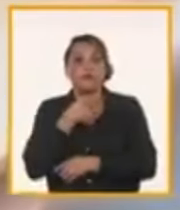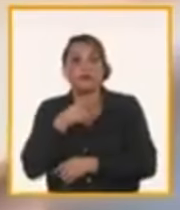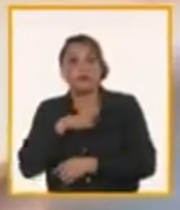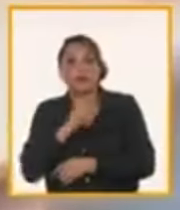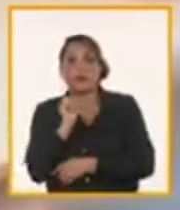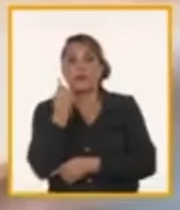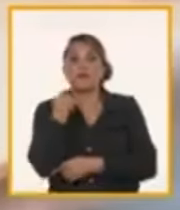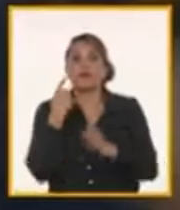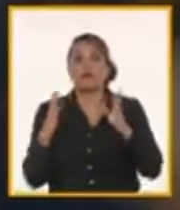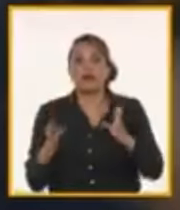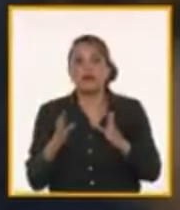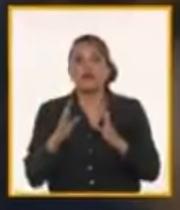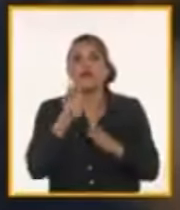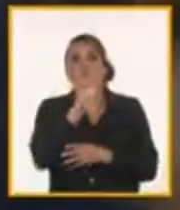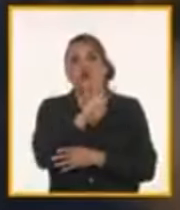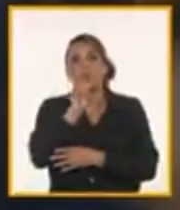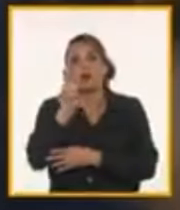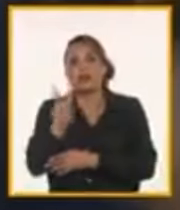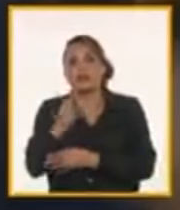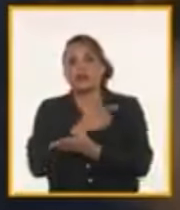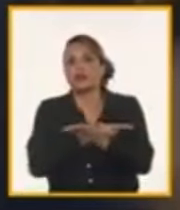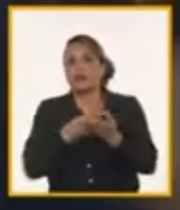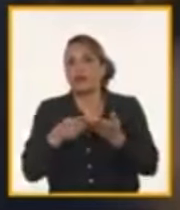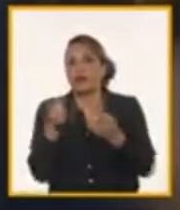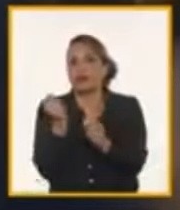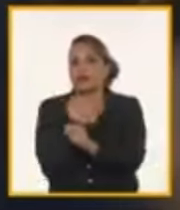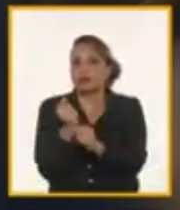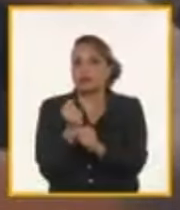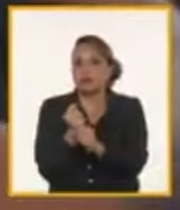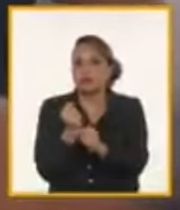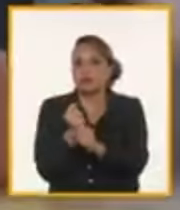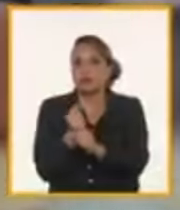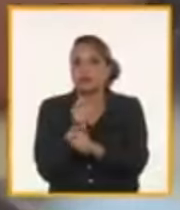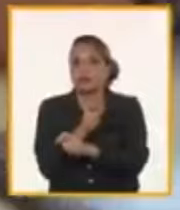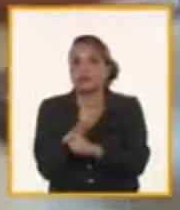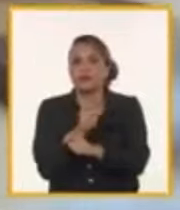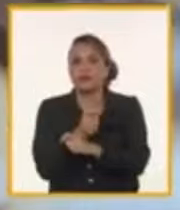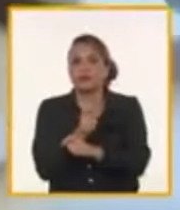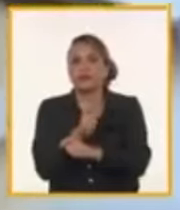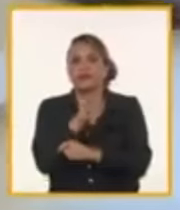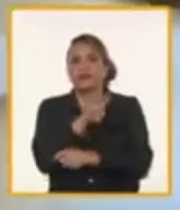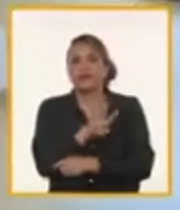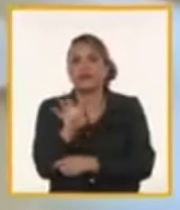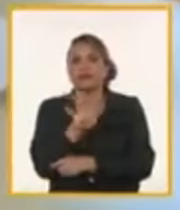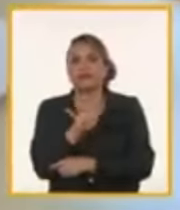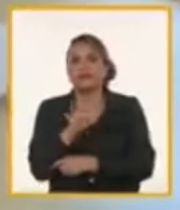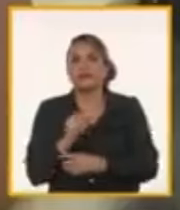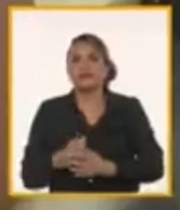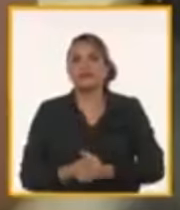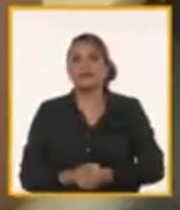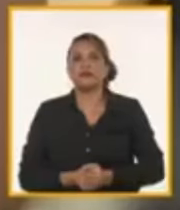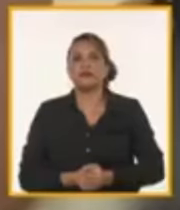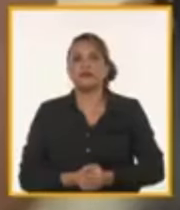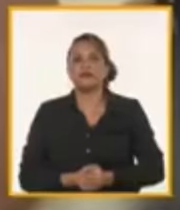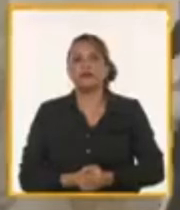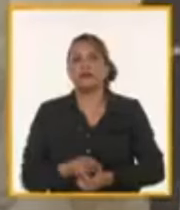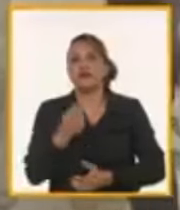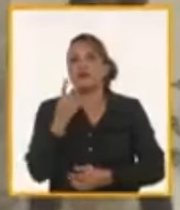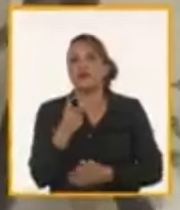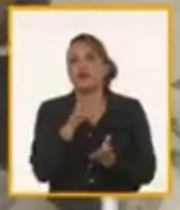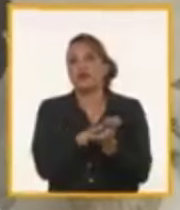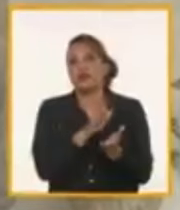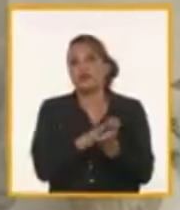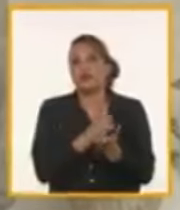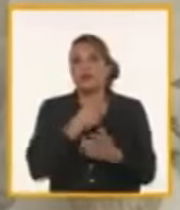será de 42 semanas por lo tanto normal porque es de 44 y siempre dos de reserva para cualquier